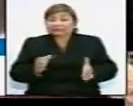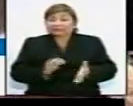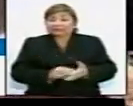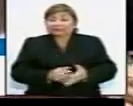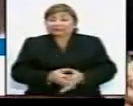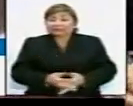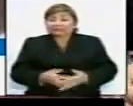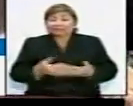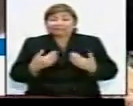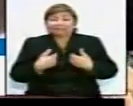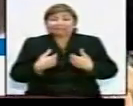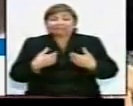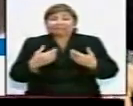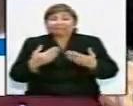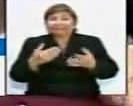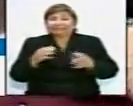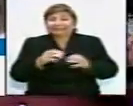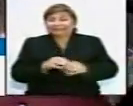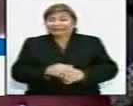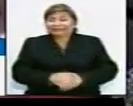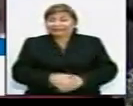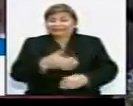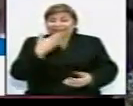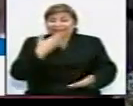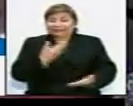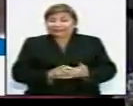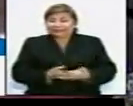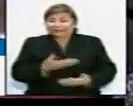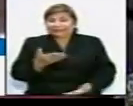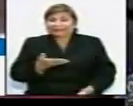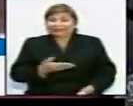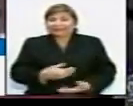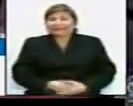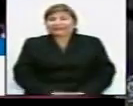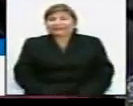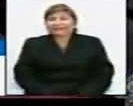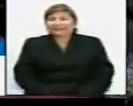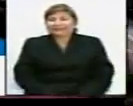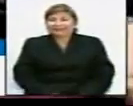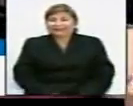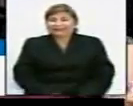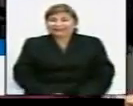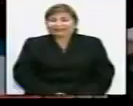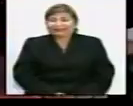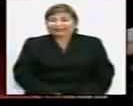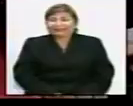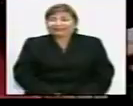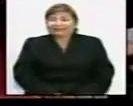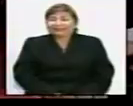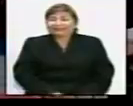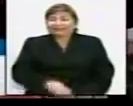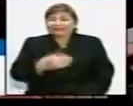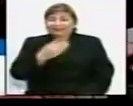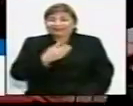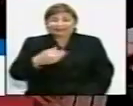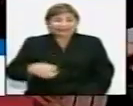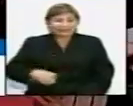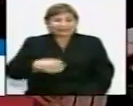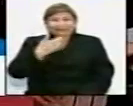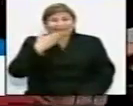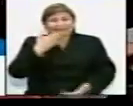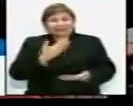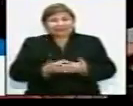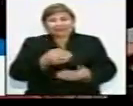otro tema técnico electoral. Muy agradecido, señora Presidenta, señores congresistas. La presidencia agradece al